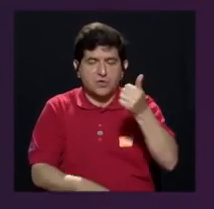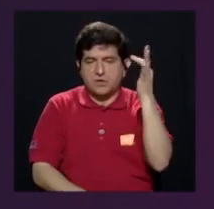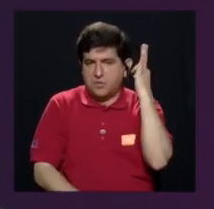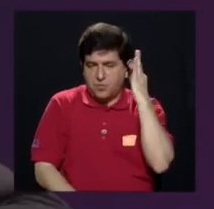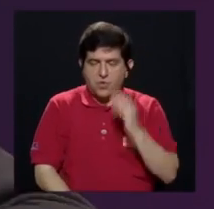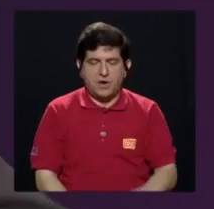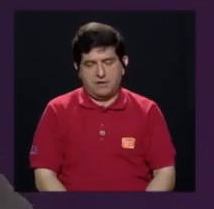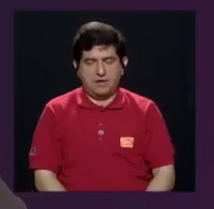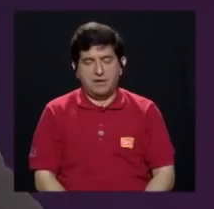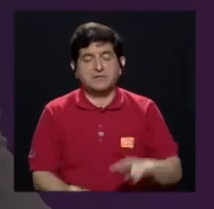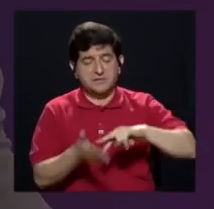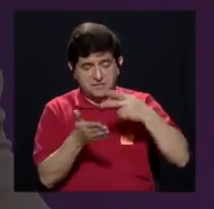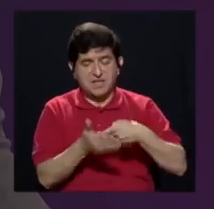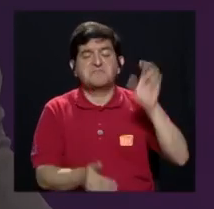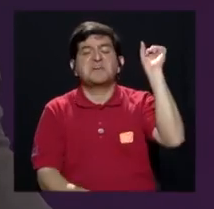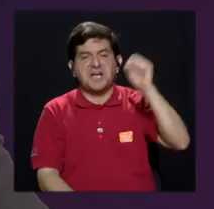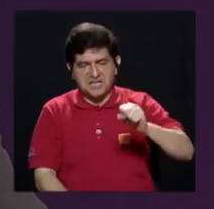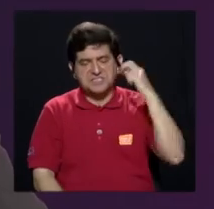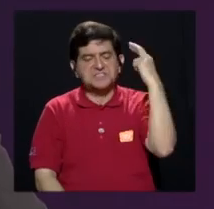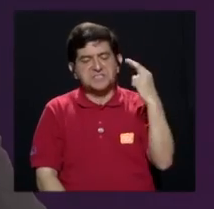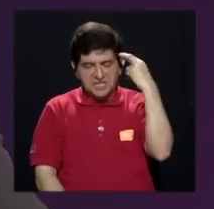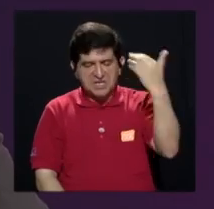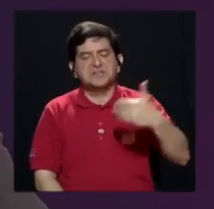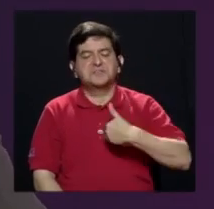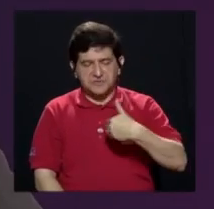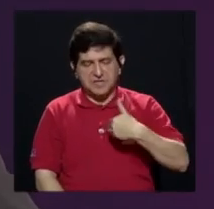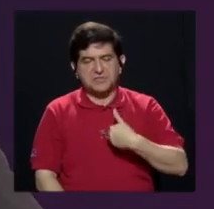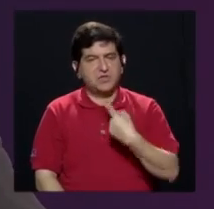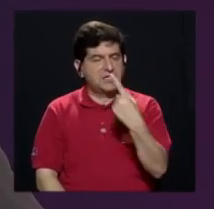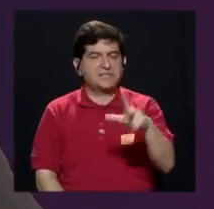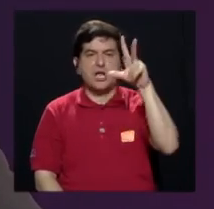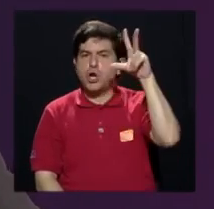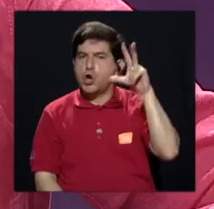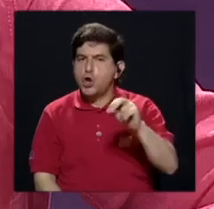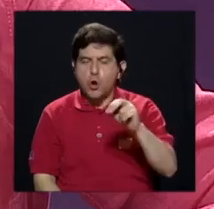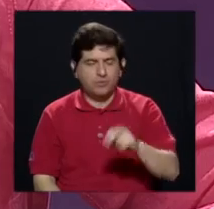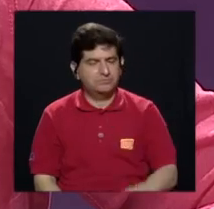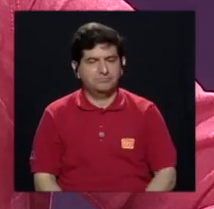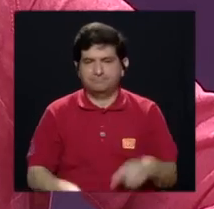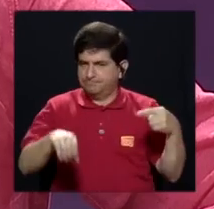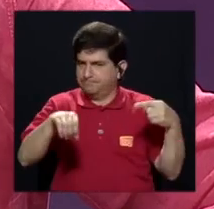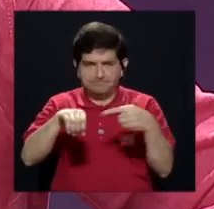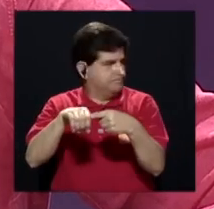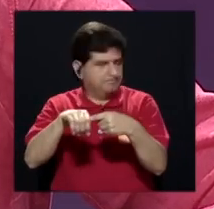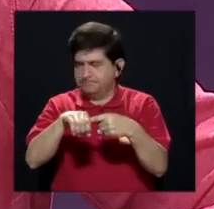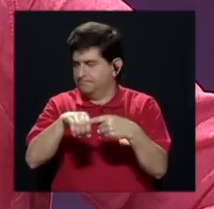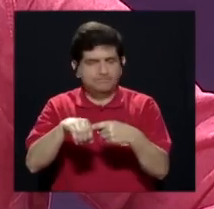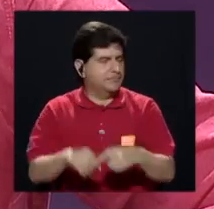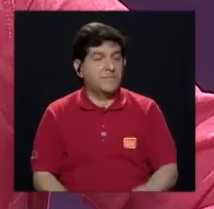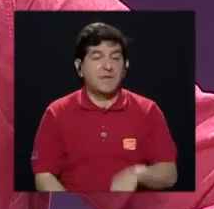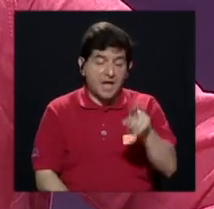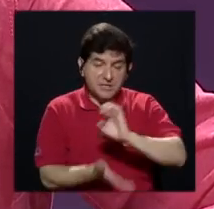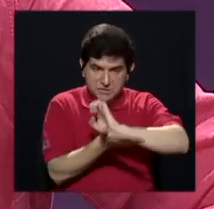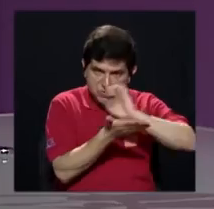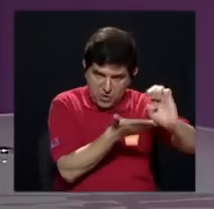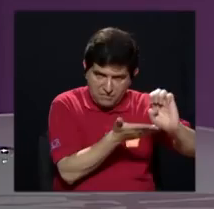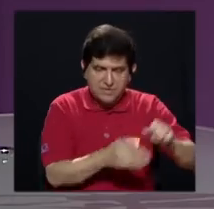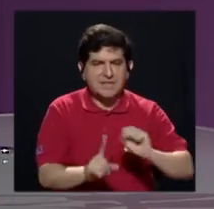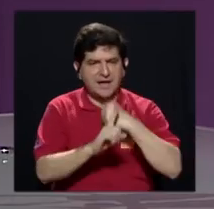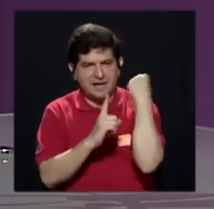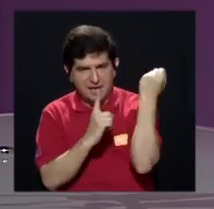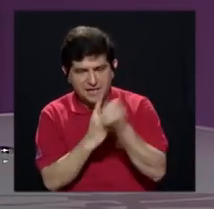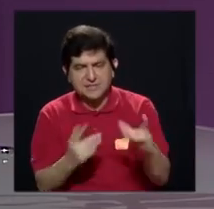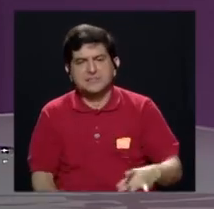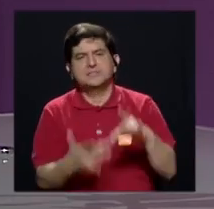20 de cada 100 si vamos a tener las horas reales para decir no a la penetración que es lo que realmente deberíamos evitar en esas condiciones